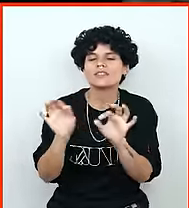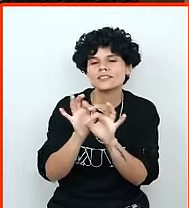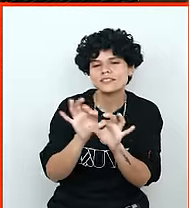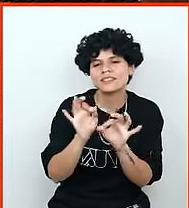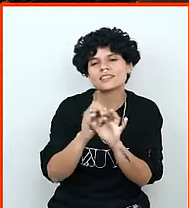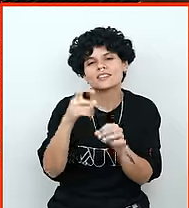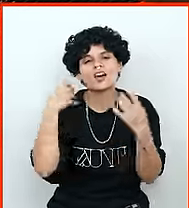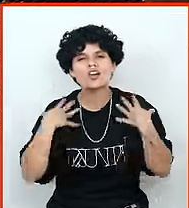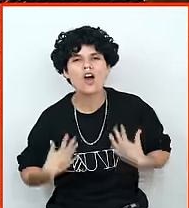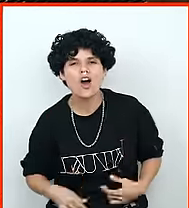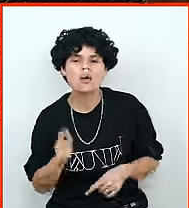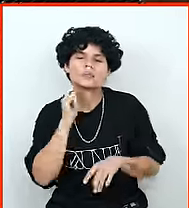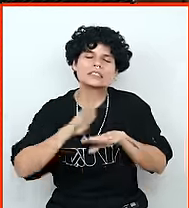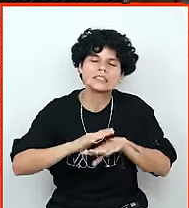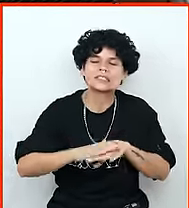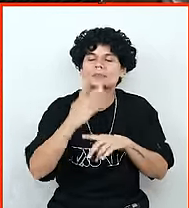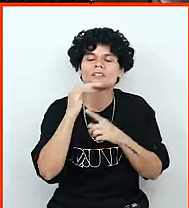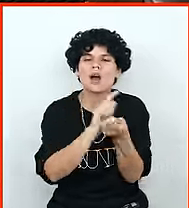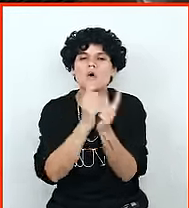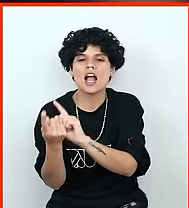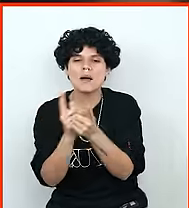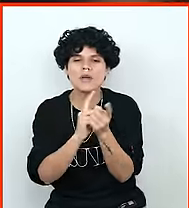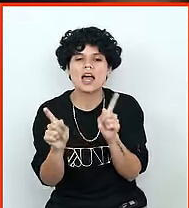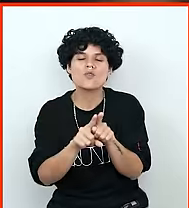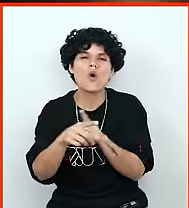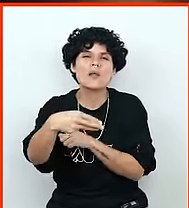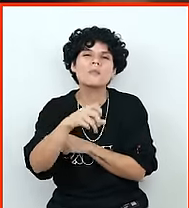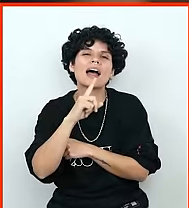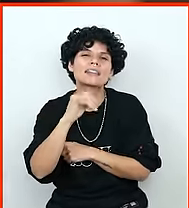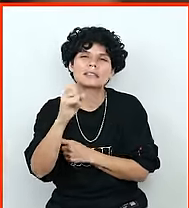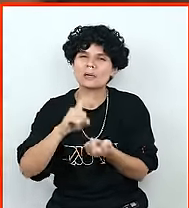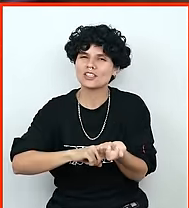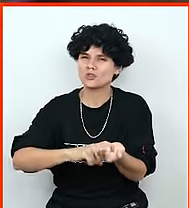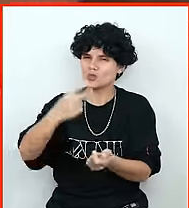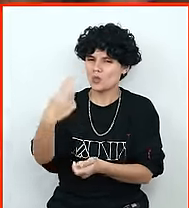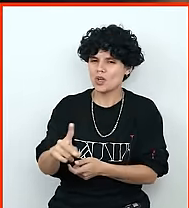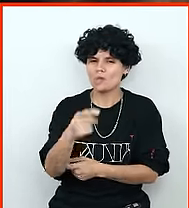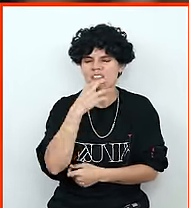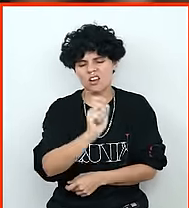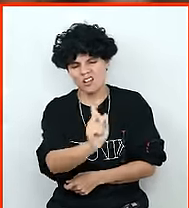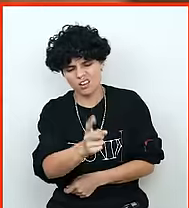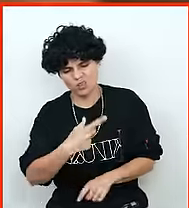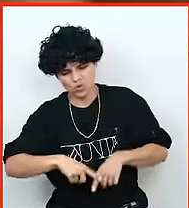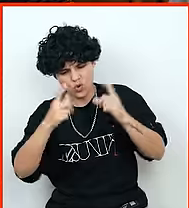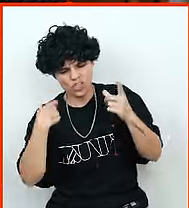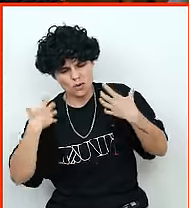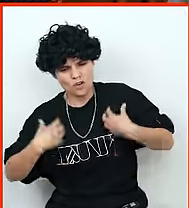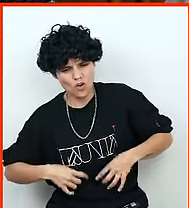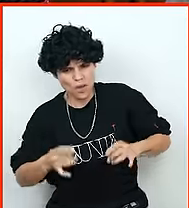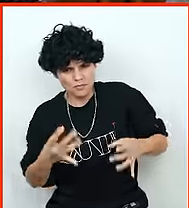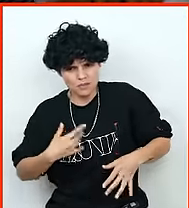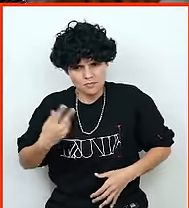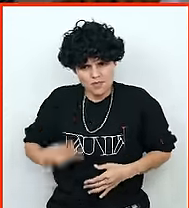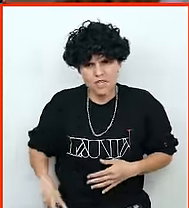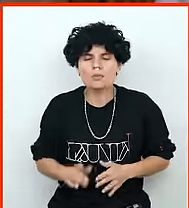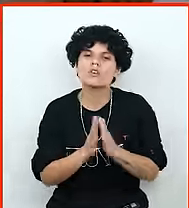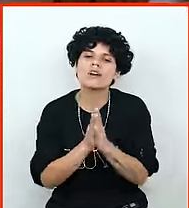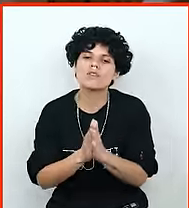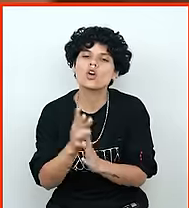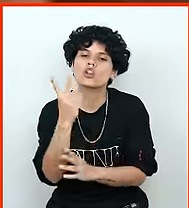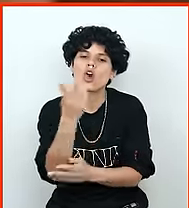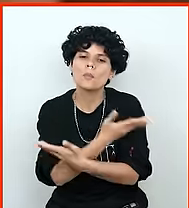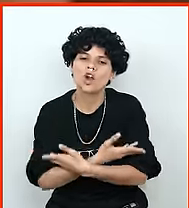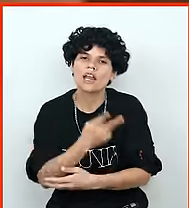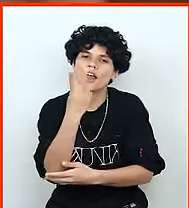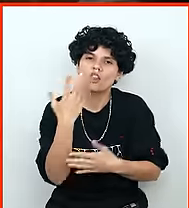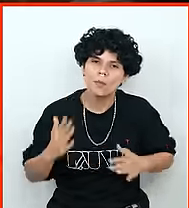ropa, prendas de ropa ese día, porque vamos a cambiarte de ropa y la weá. Y el Mati tiene su personalidad igual, pues, ¿cachai? Entonces, no, ándate a la chucha, iba a salir así como quiero. Hermano, por favor,